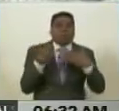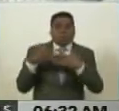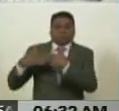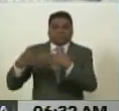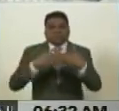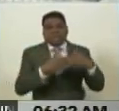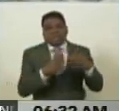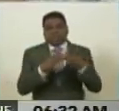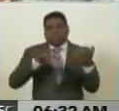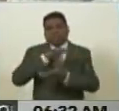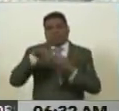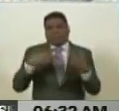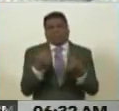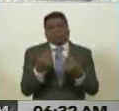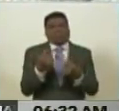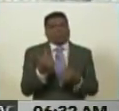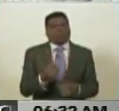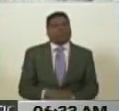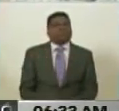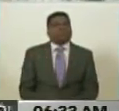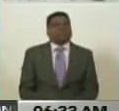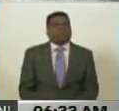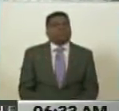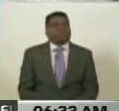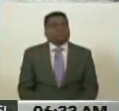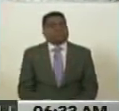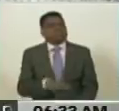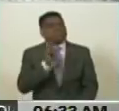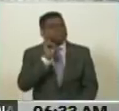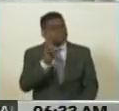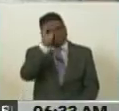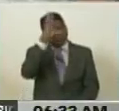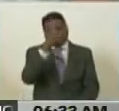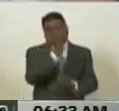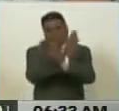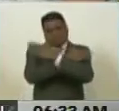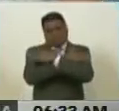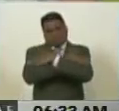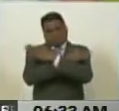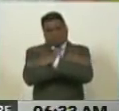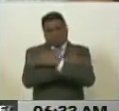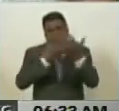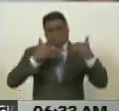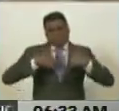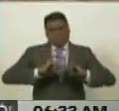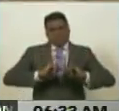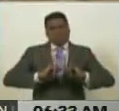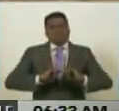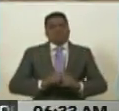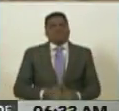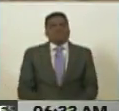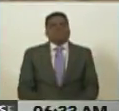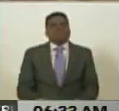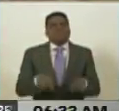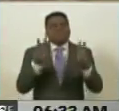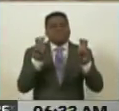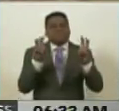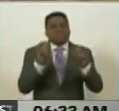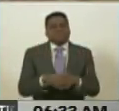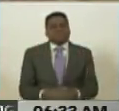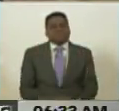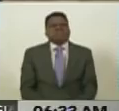económico? Bueno, fíjate, Hernán, y por cierto, felicitaciones por el nacimiento del magallanero nuevo que tenemos en la República